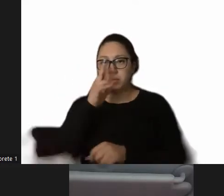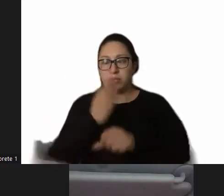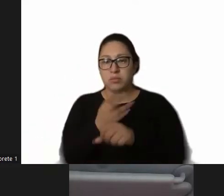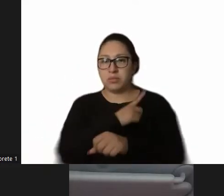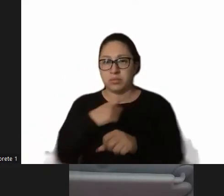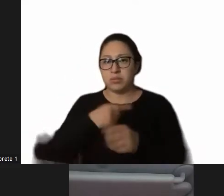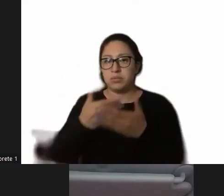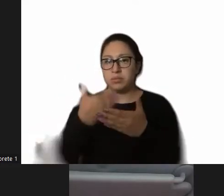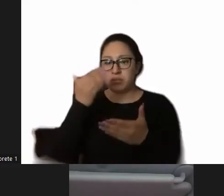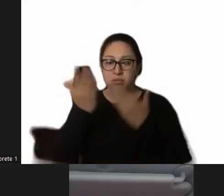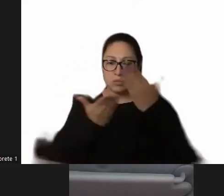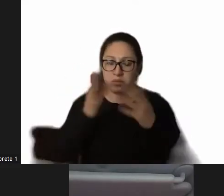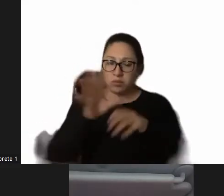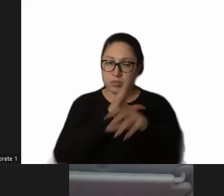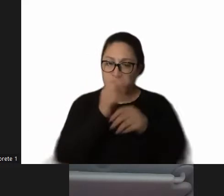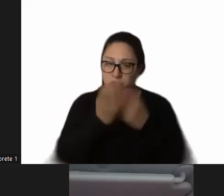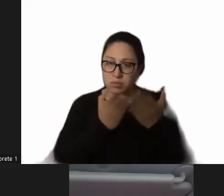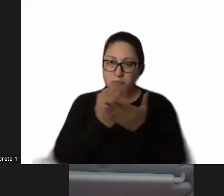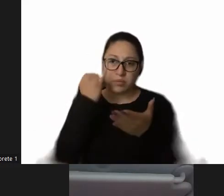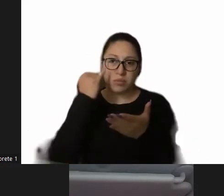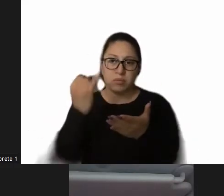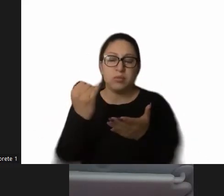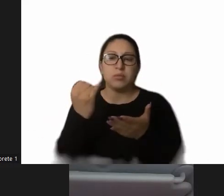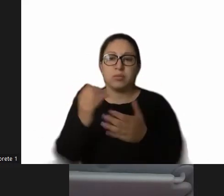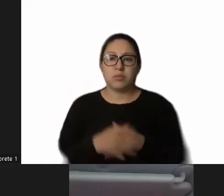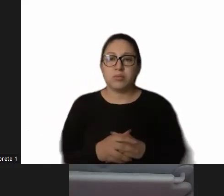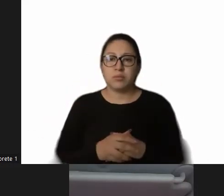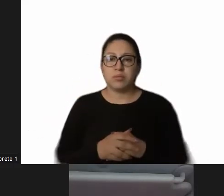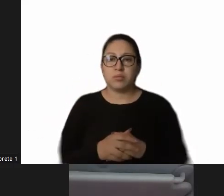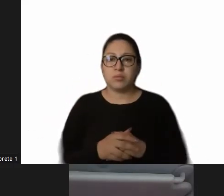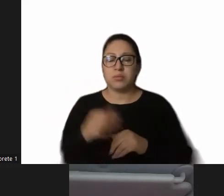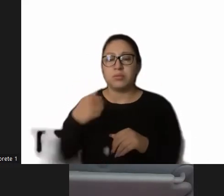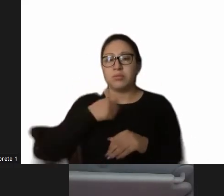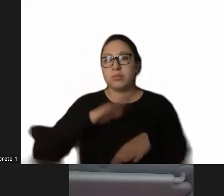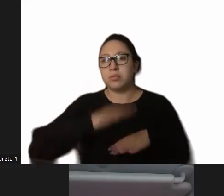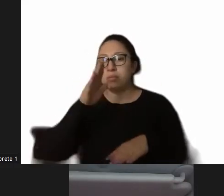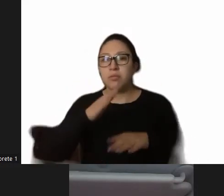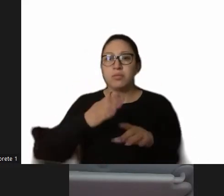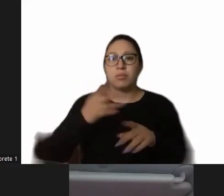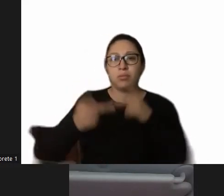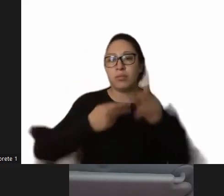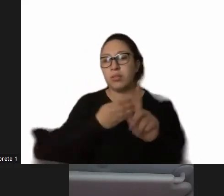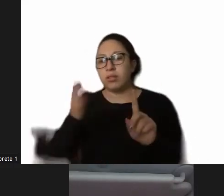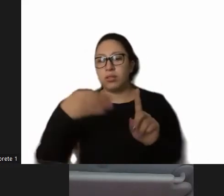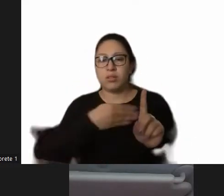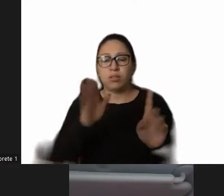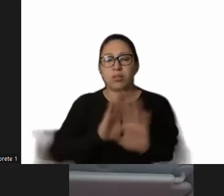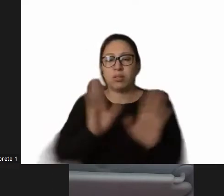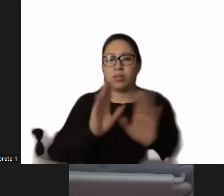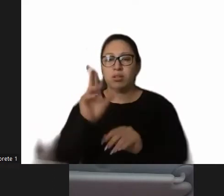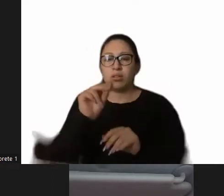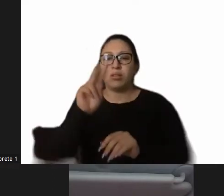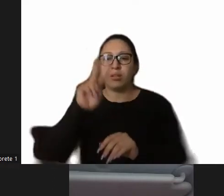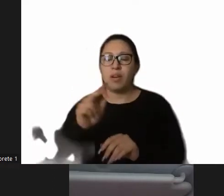iniciativas y ver que está muy clara. Entonces, yo ya no le daría más vueltas. Sabemos que nosotros hicimos una buena